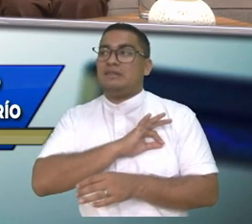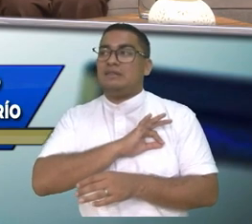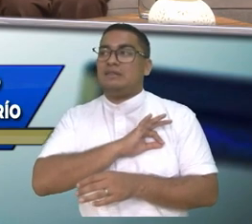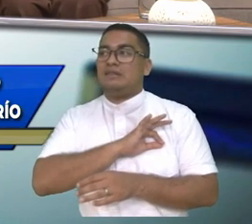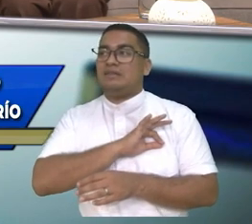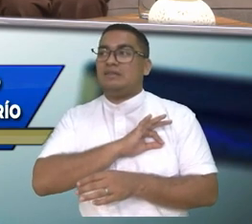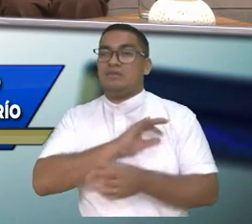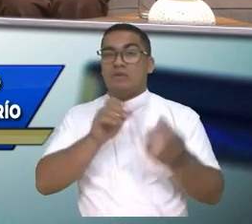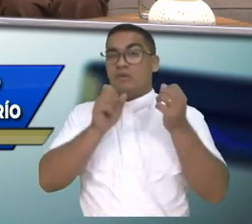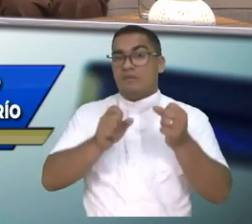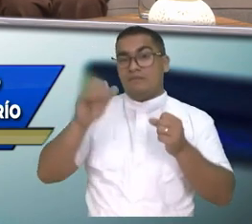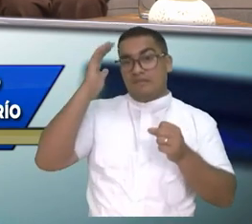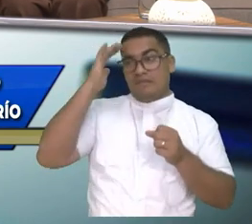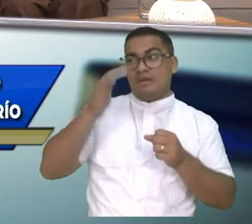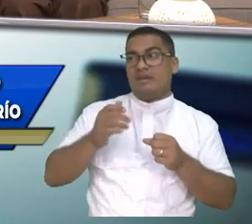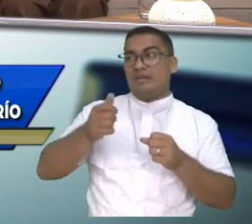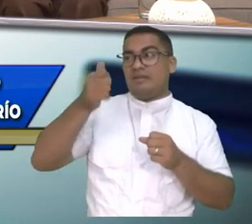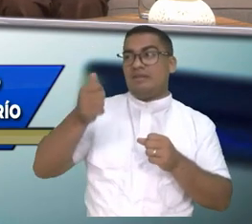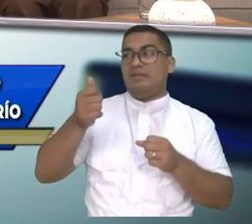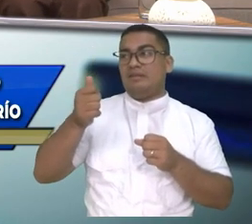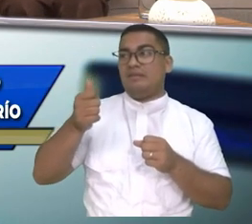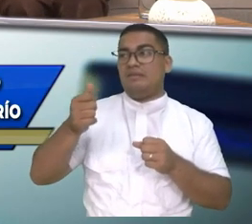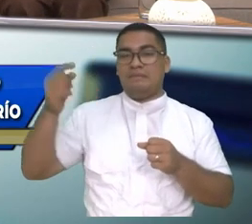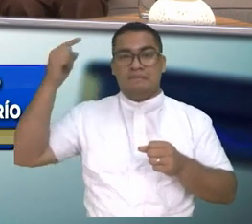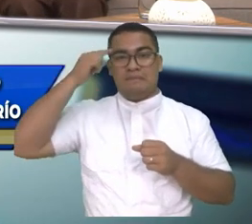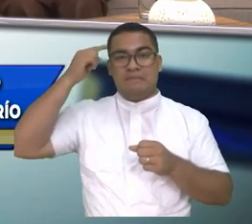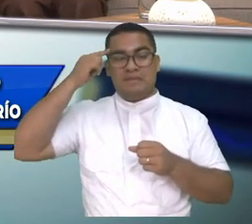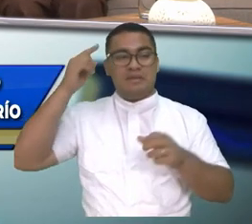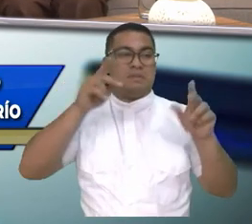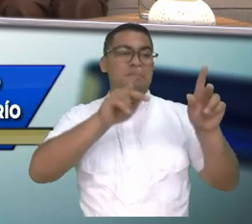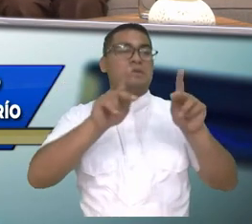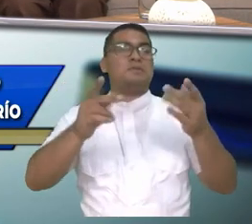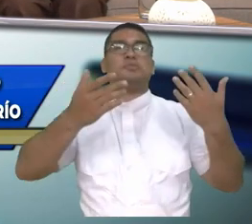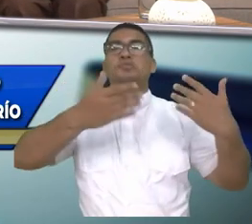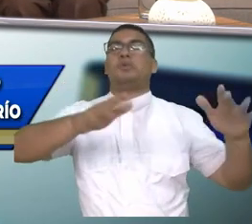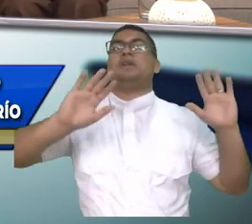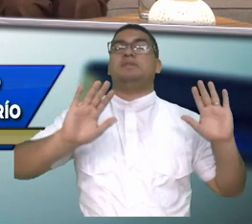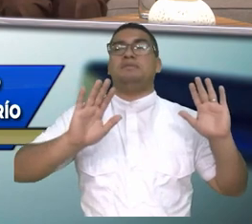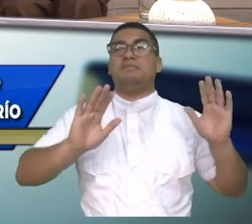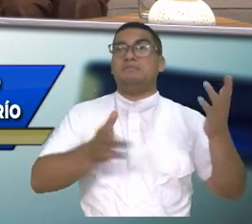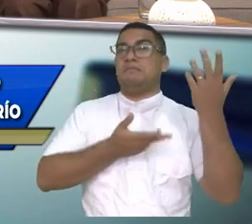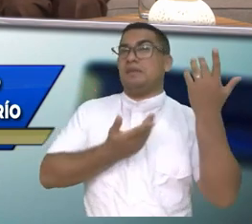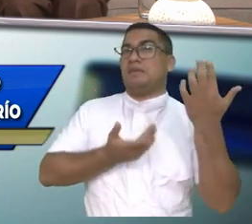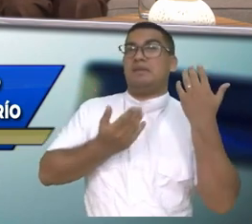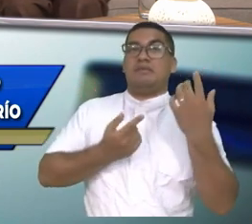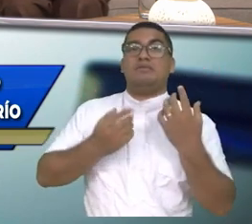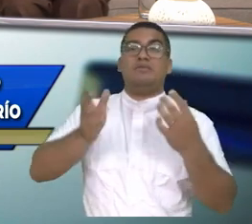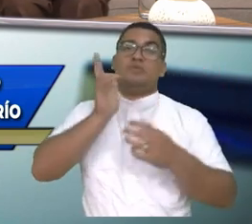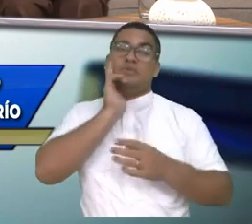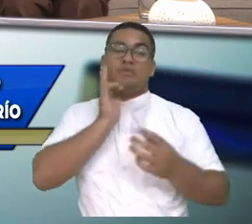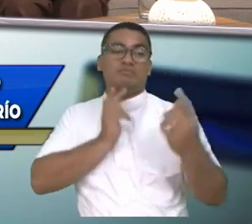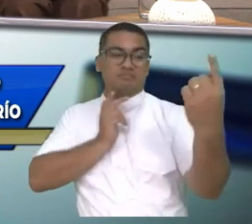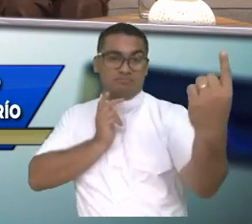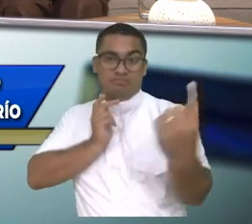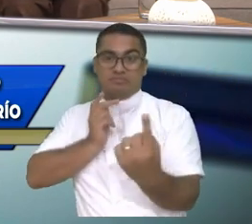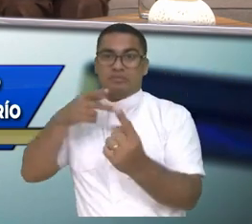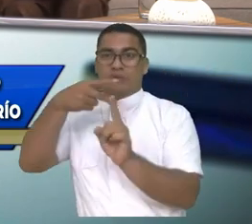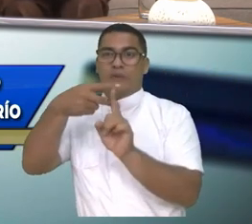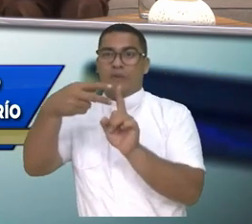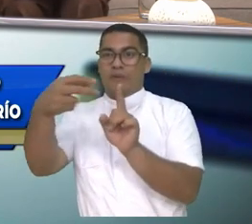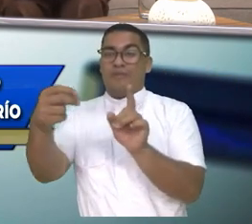por el general. ¿Cómo va a creer que sea cualquier persona? Y lo están esperando en un hotel